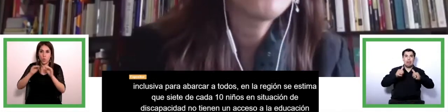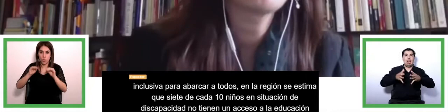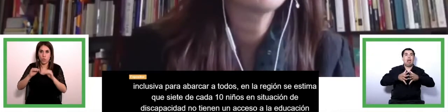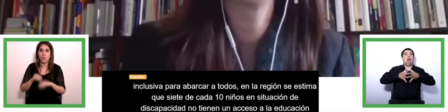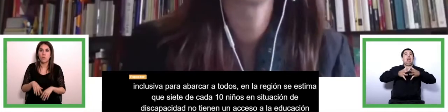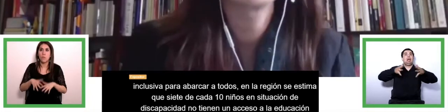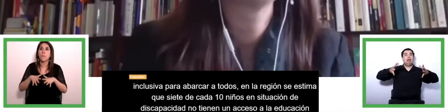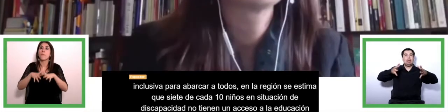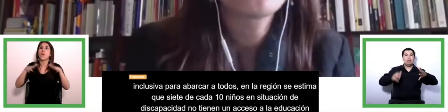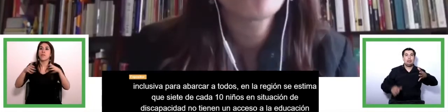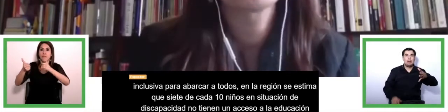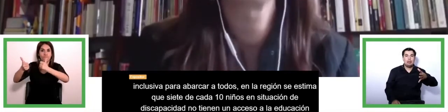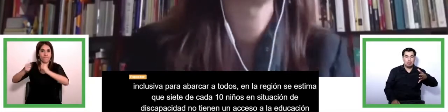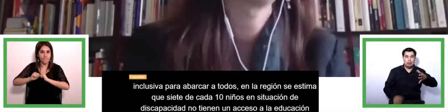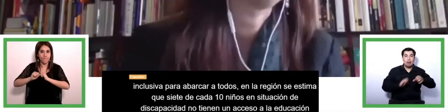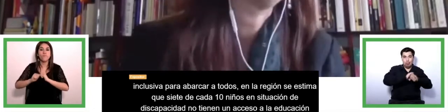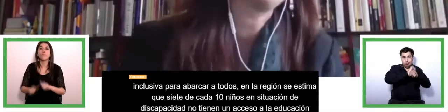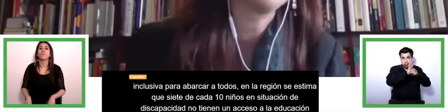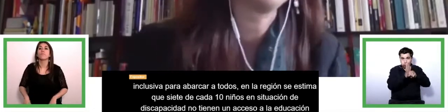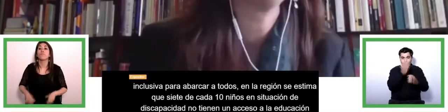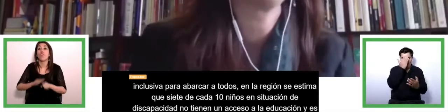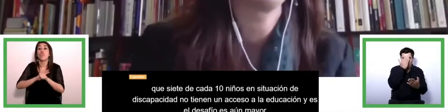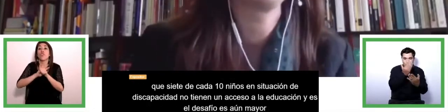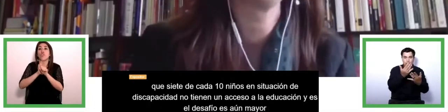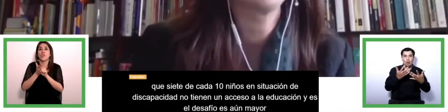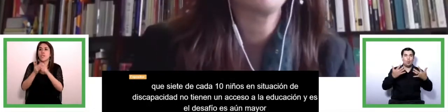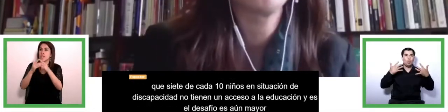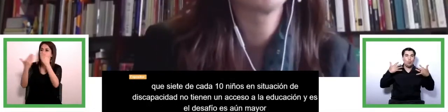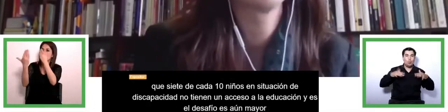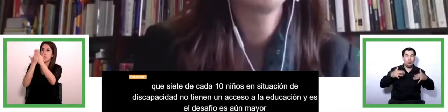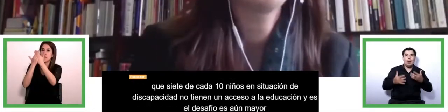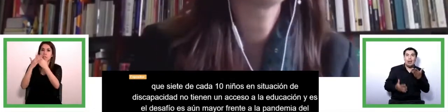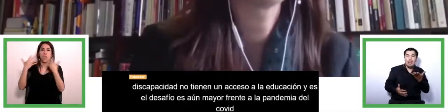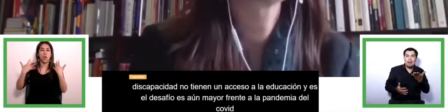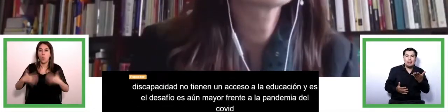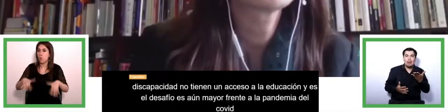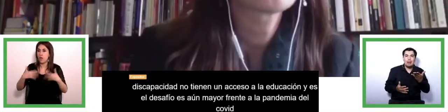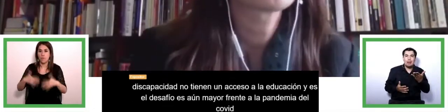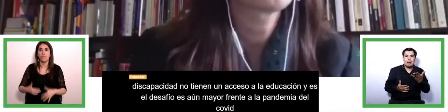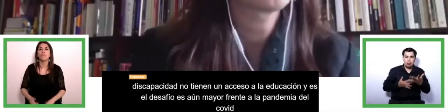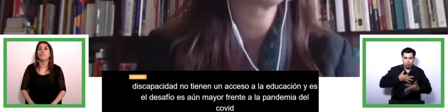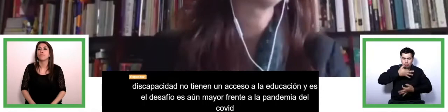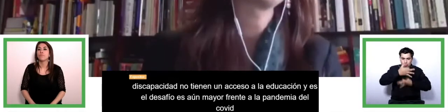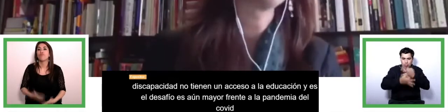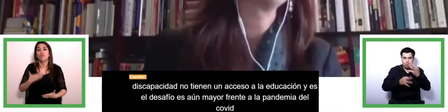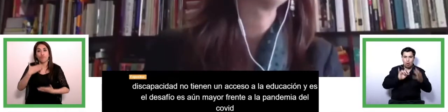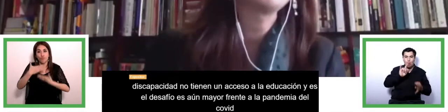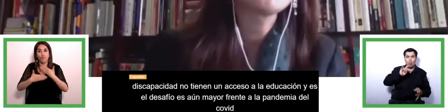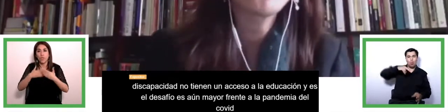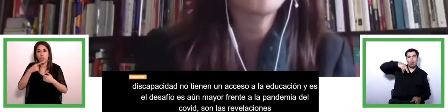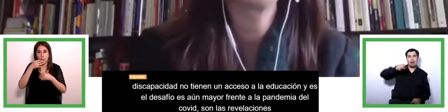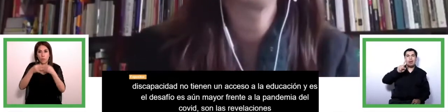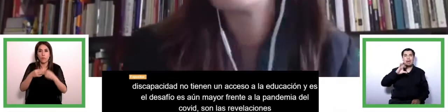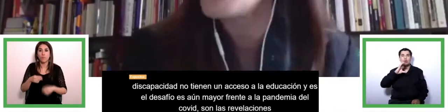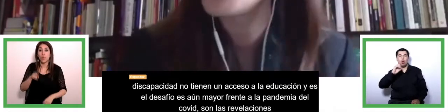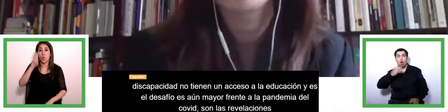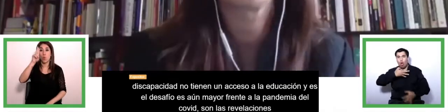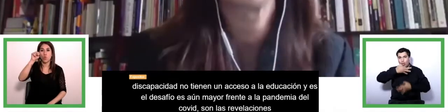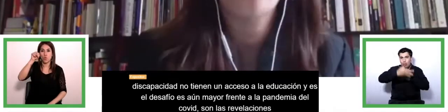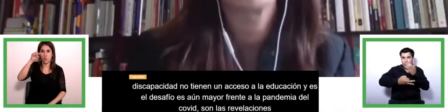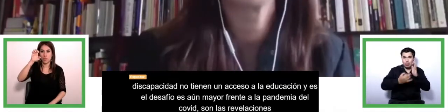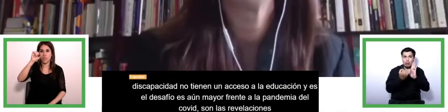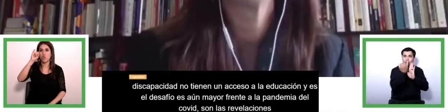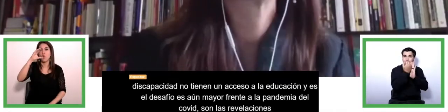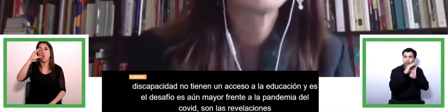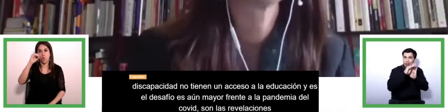este desafío es aún mayor frente a la pandemia del COVID. Estas son las revelaciones que ha hecho UNESCO en el